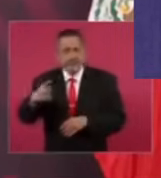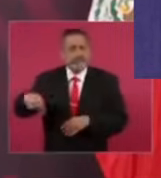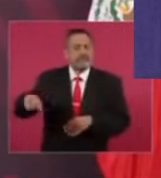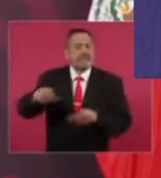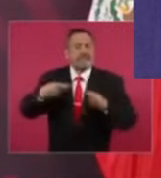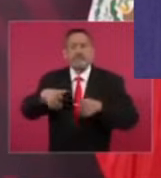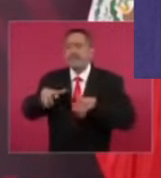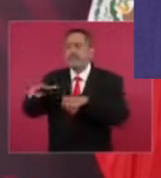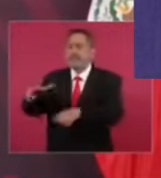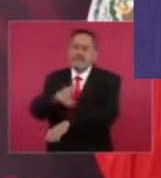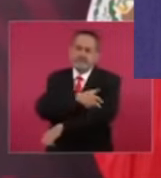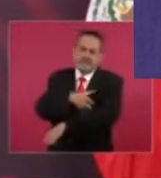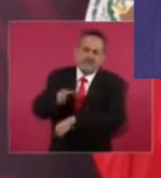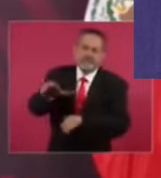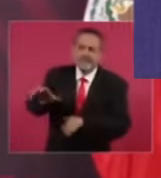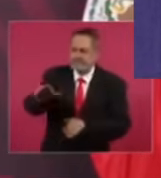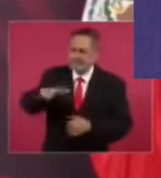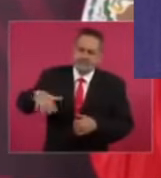empoderado.